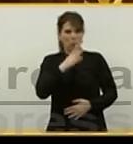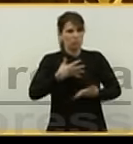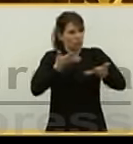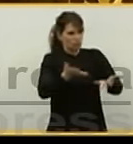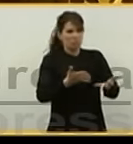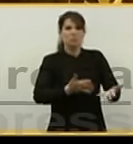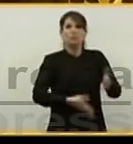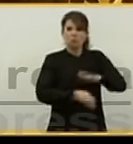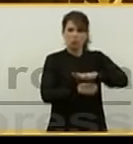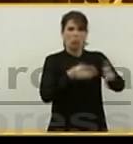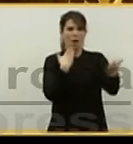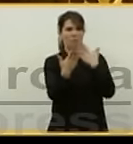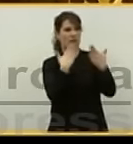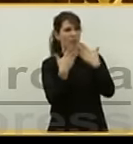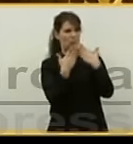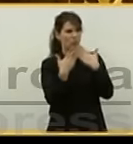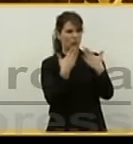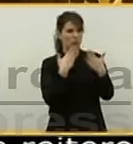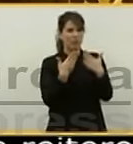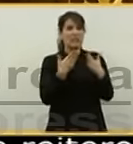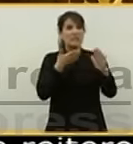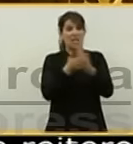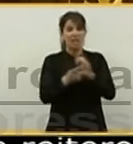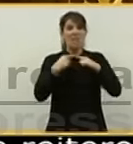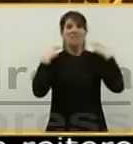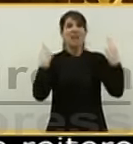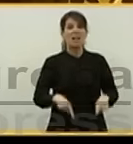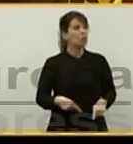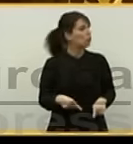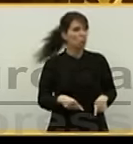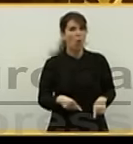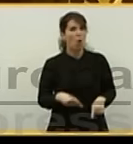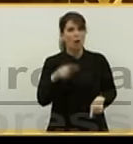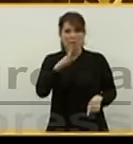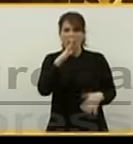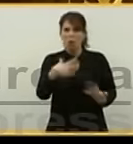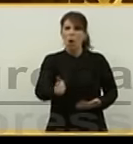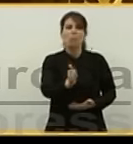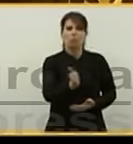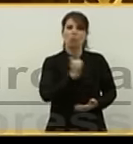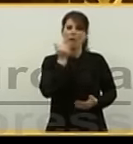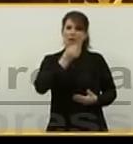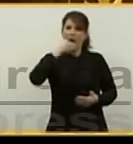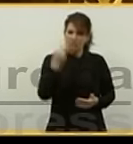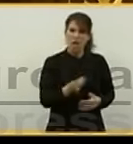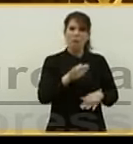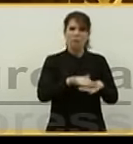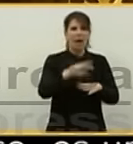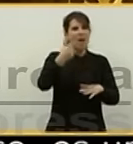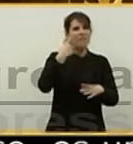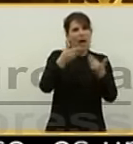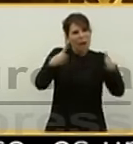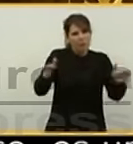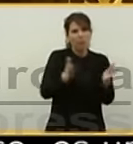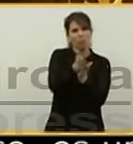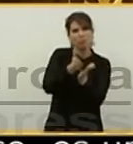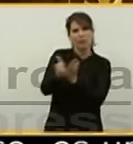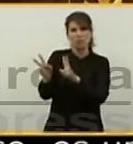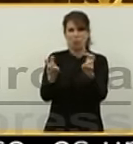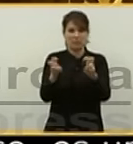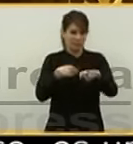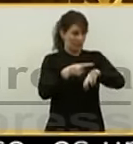de hoy no será un fracaso. Es una excelente oportunidad para explotar nuevas posibilidades. Me quedan 10 segundos, señor